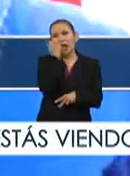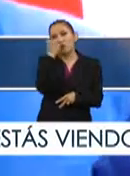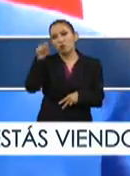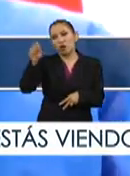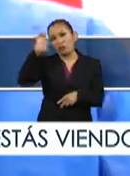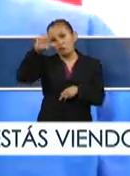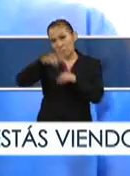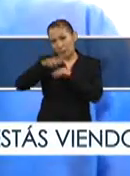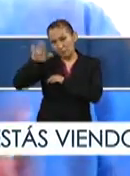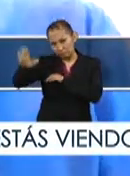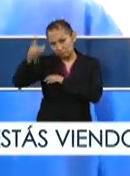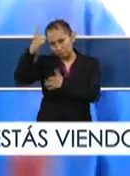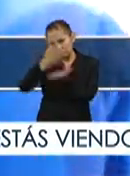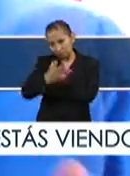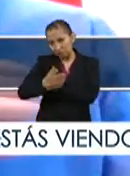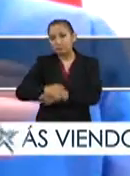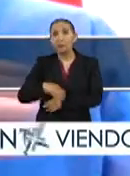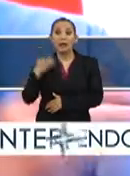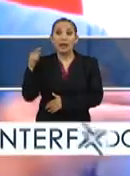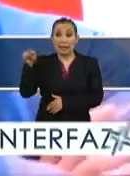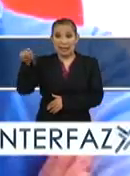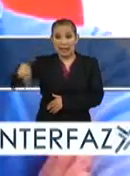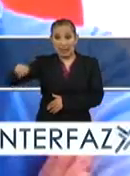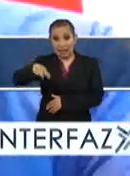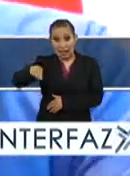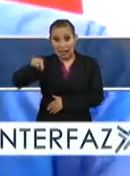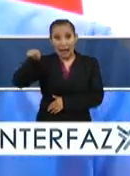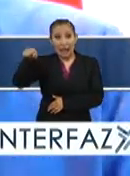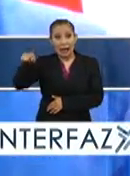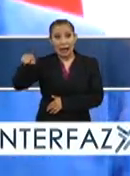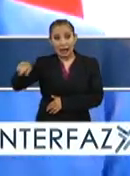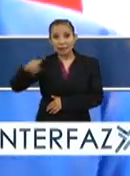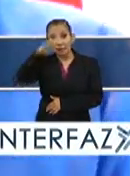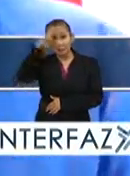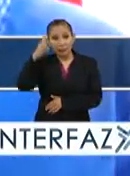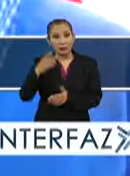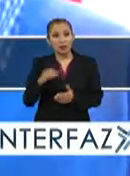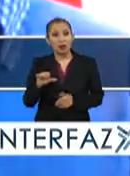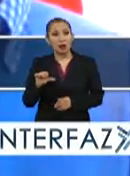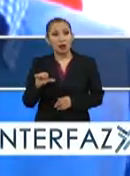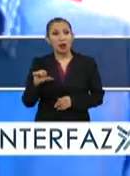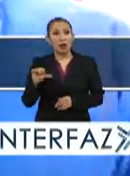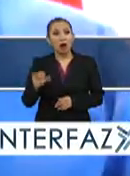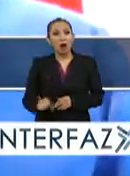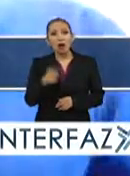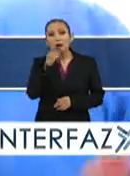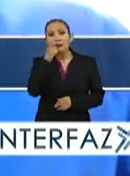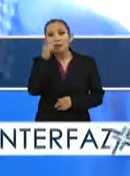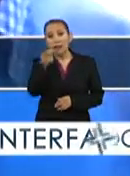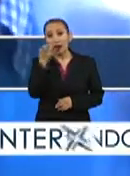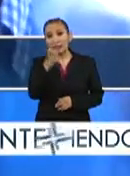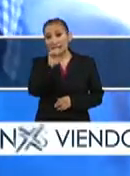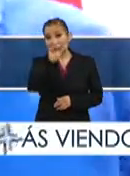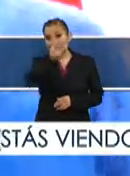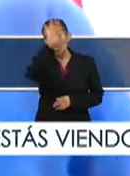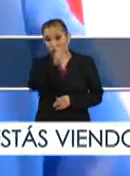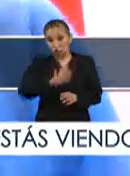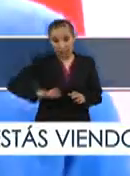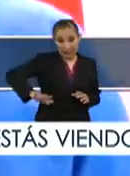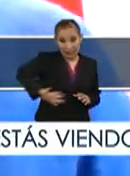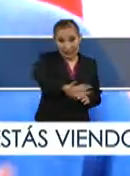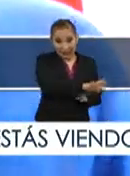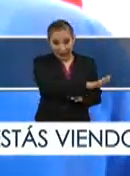estudiantes europeos y para ellos era una escuela de verano. Hoy te diría que 60%